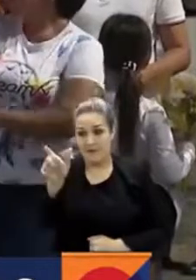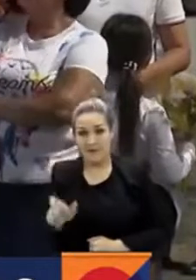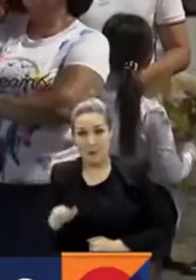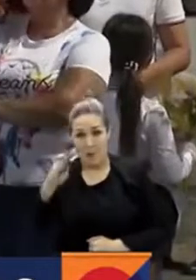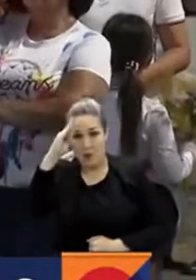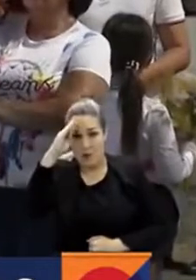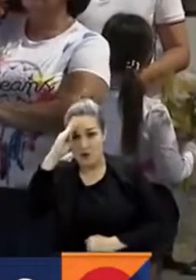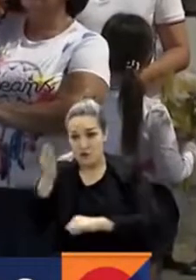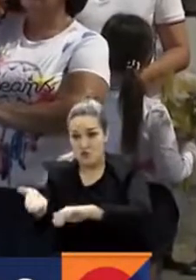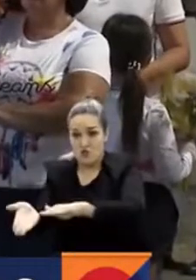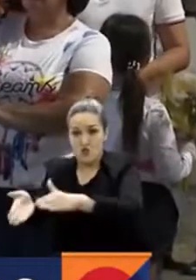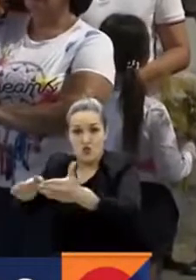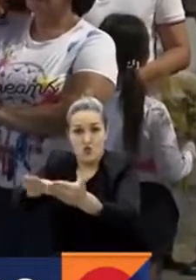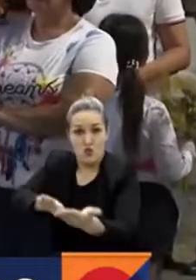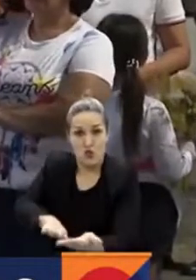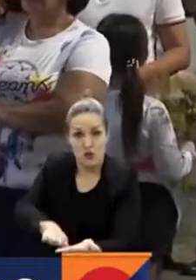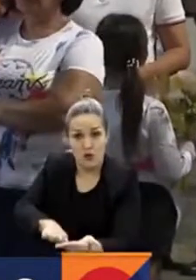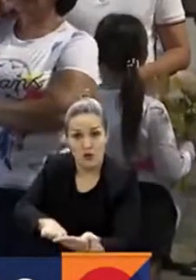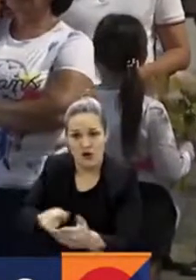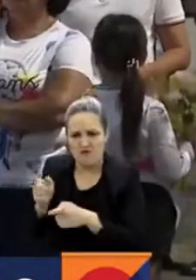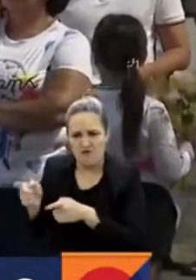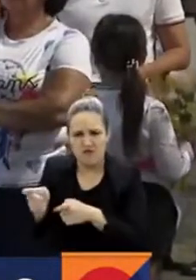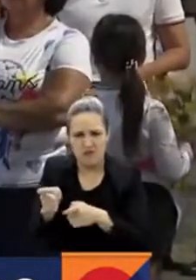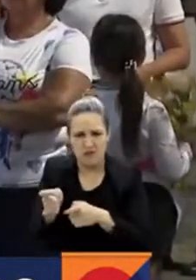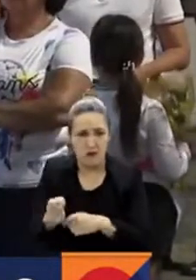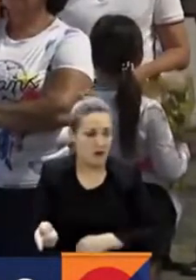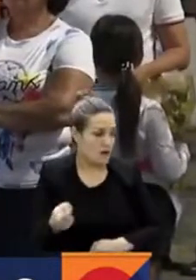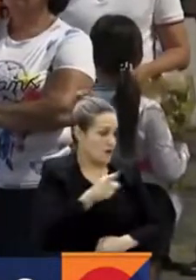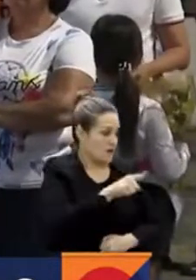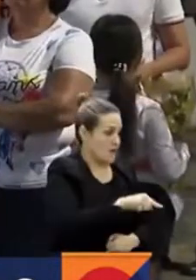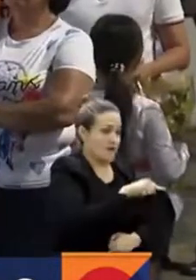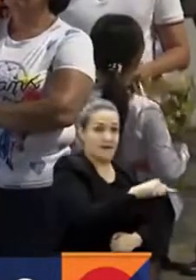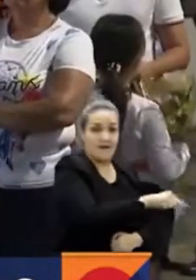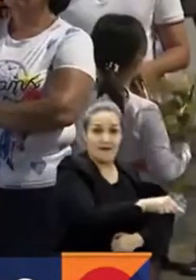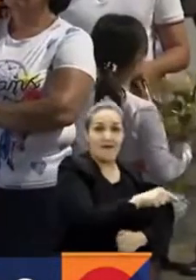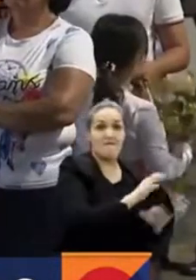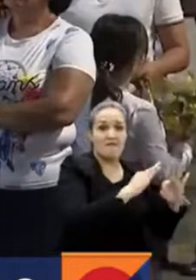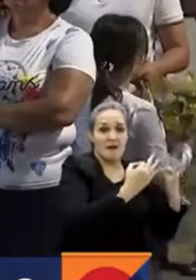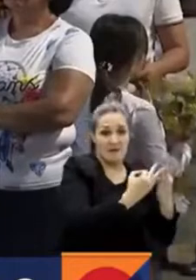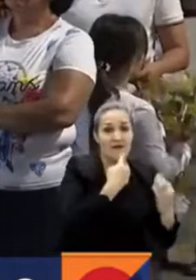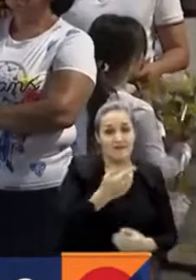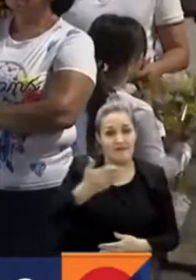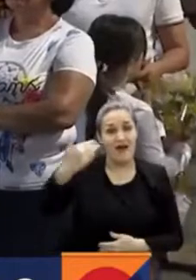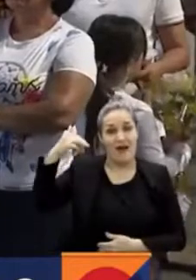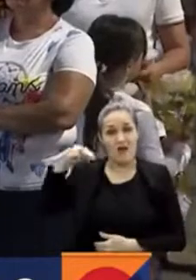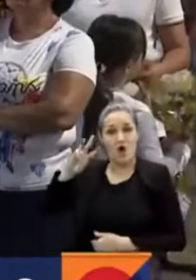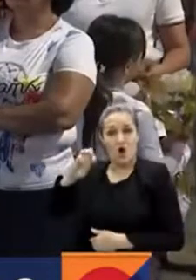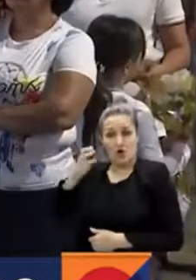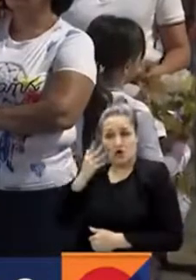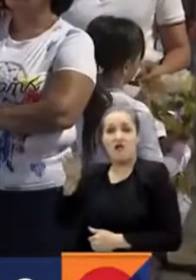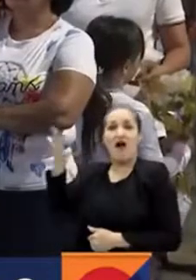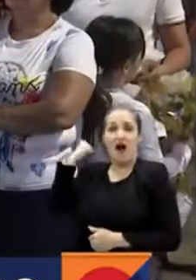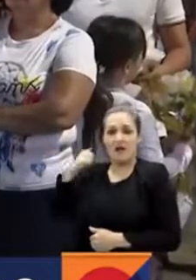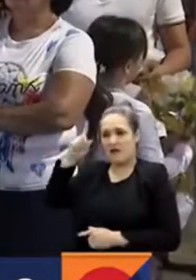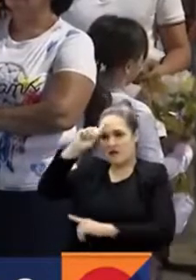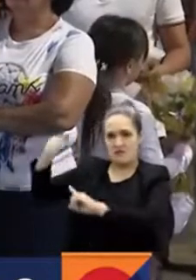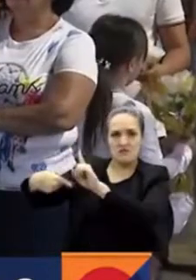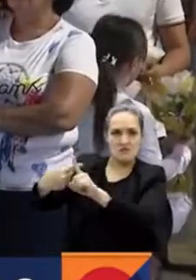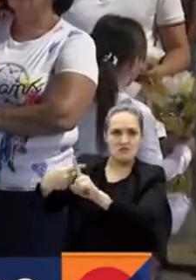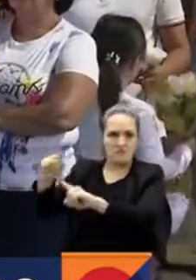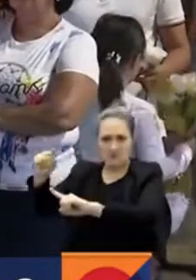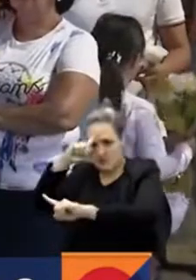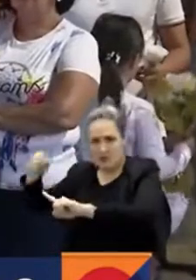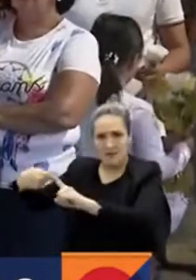atentado, amenazas de muerte que habría recibido su hijo 8 días antes de que se perpetrara este ataque. En minutos,